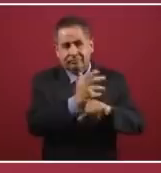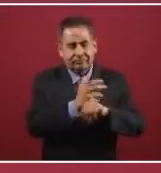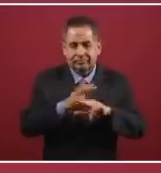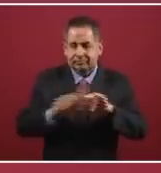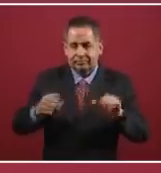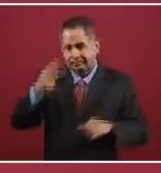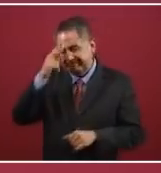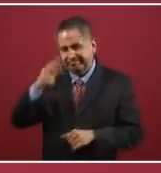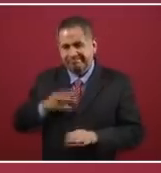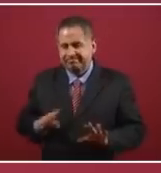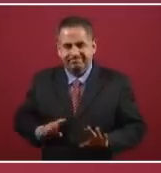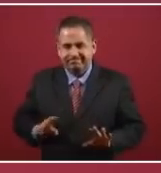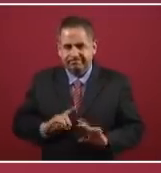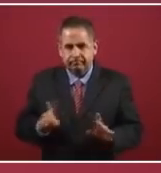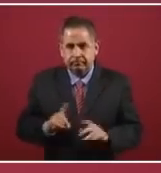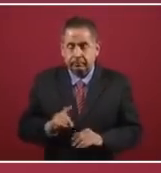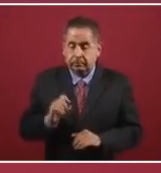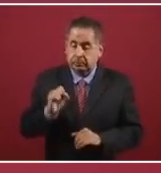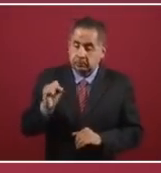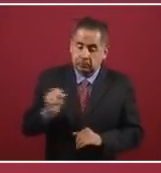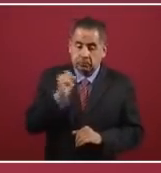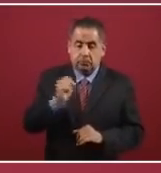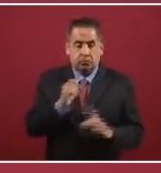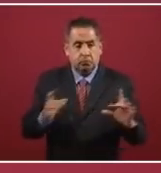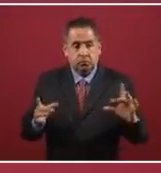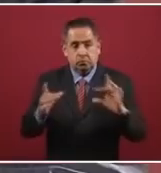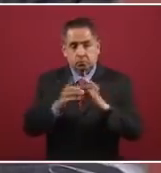para México. Afortunadamente,